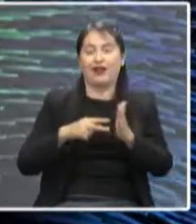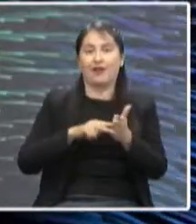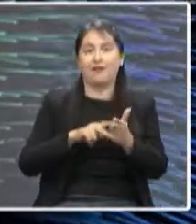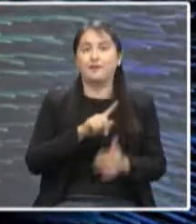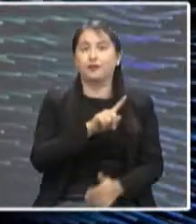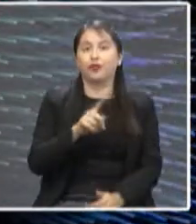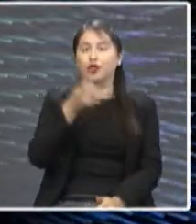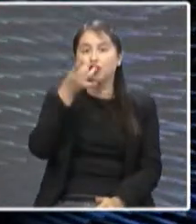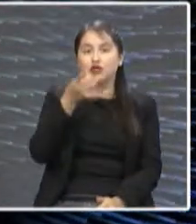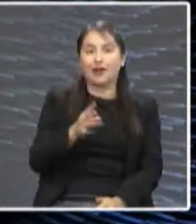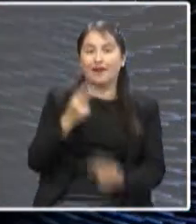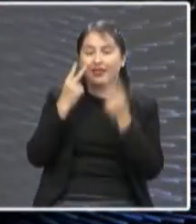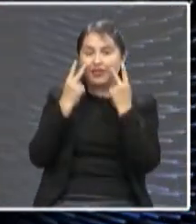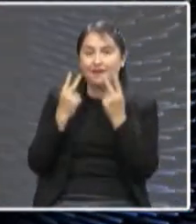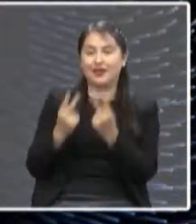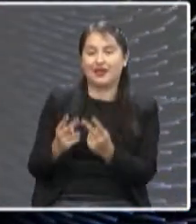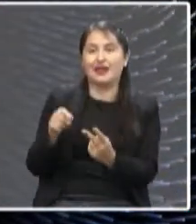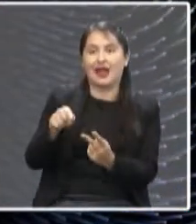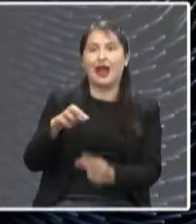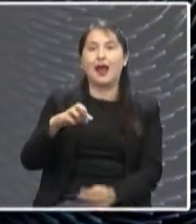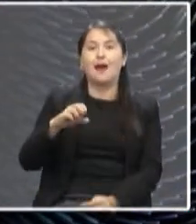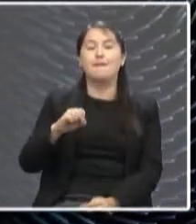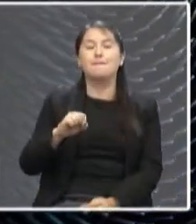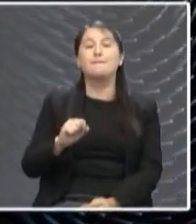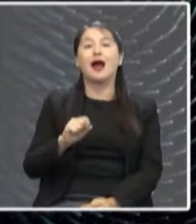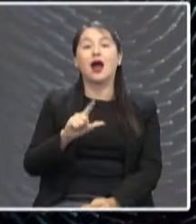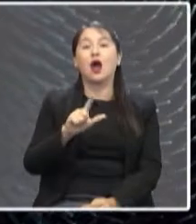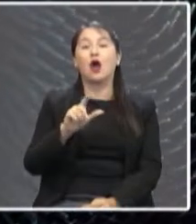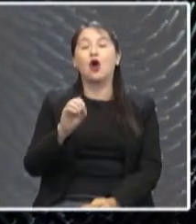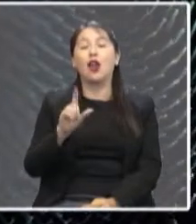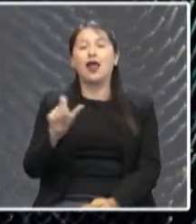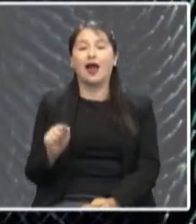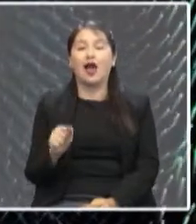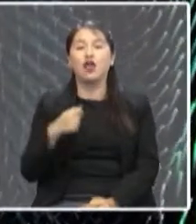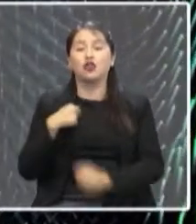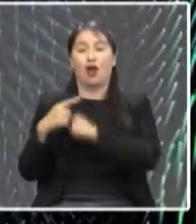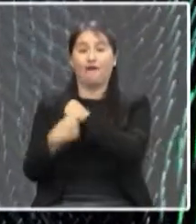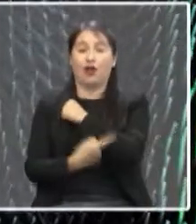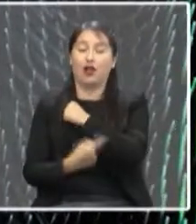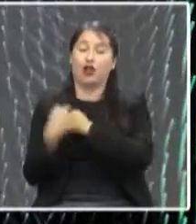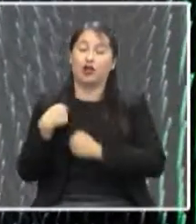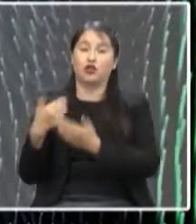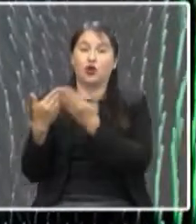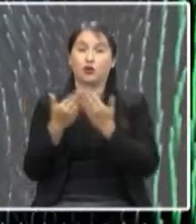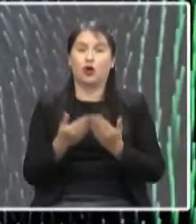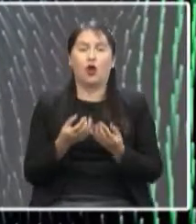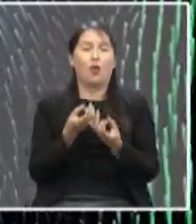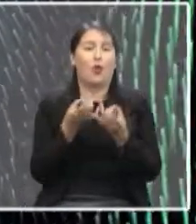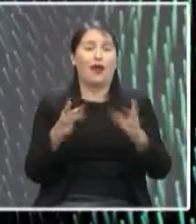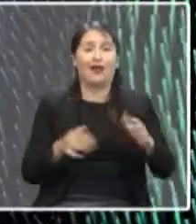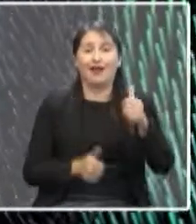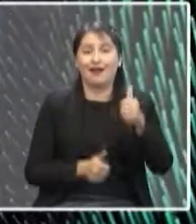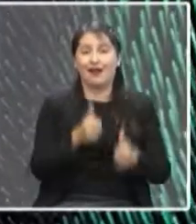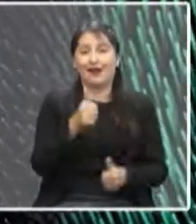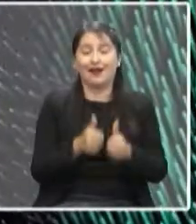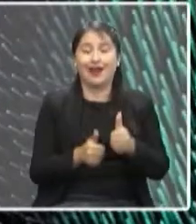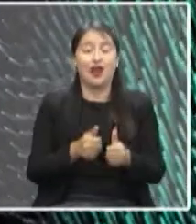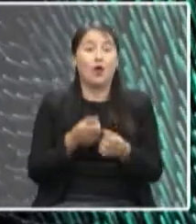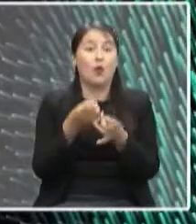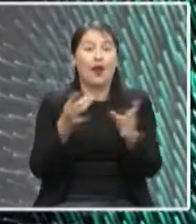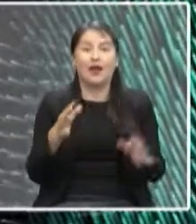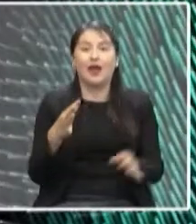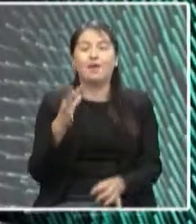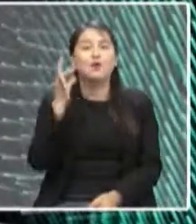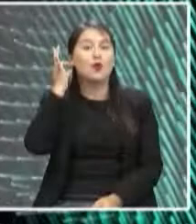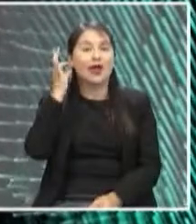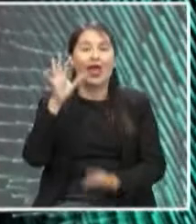la arista de Paola la abogada, que fue lo que yo estudié, o de cualquier carrera que cualquier mujer haya decidido